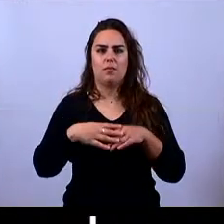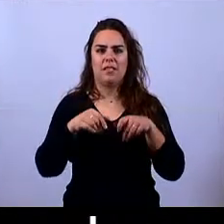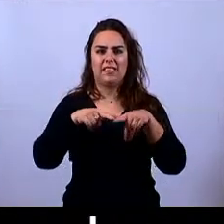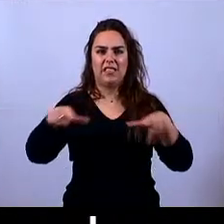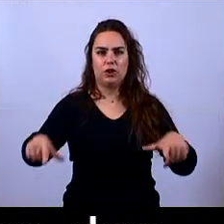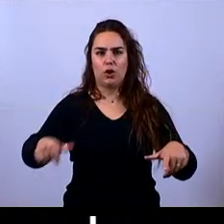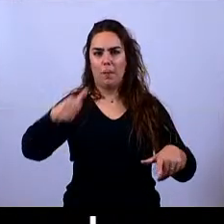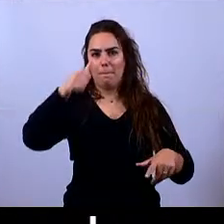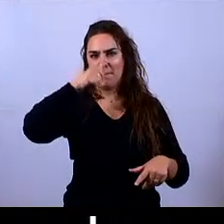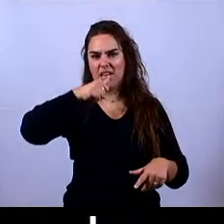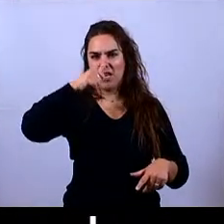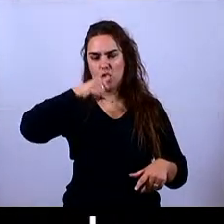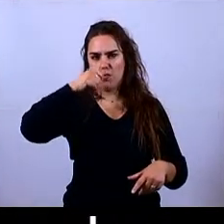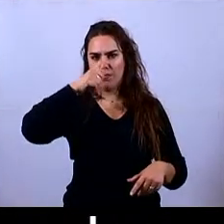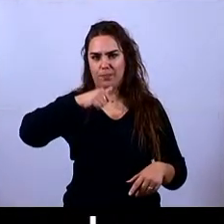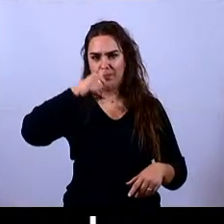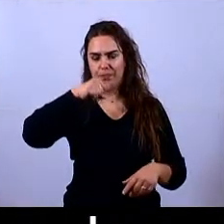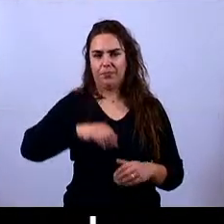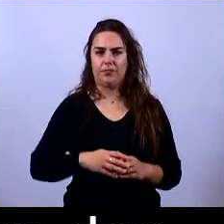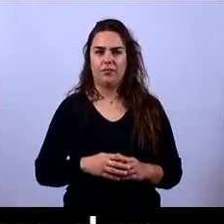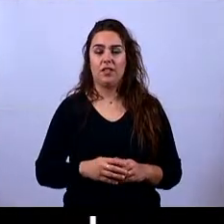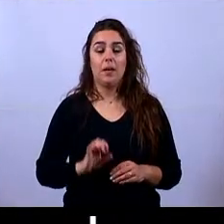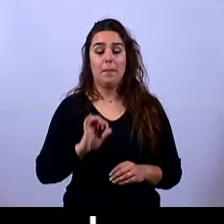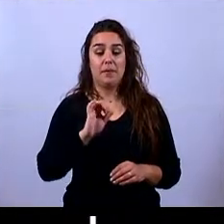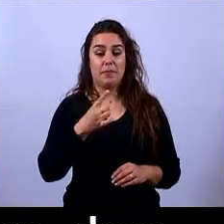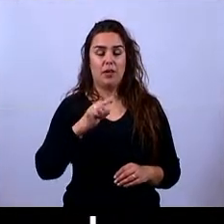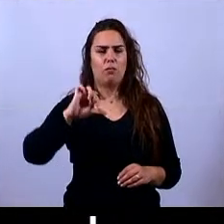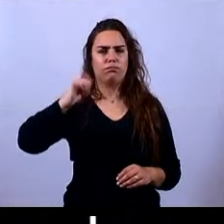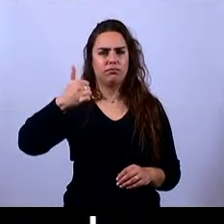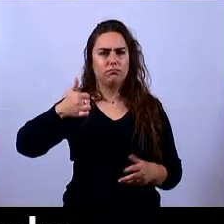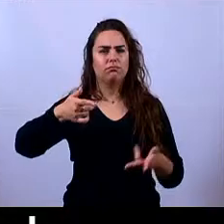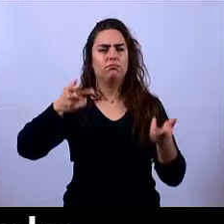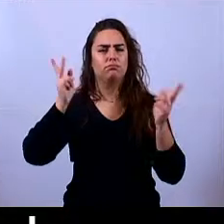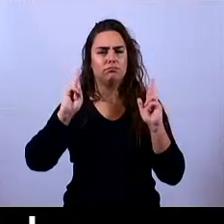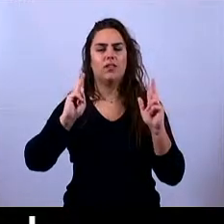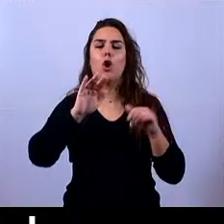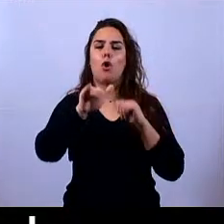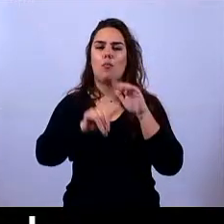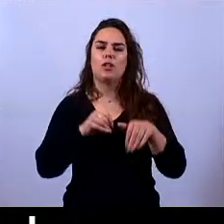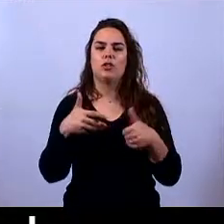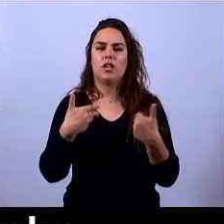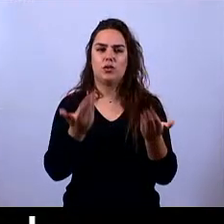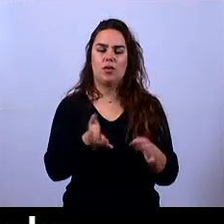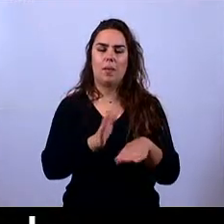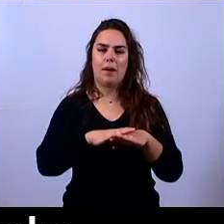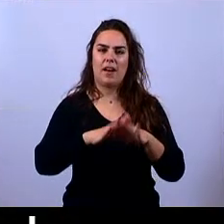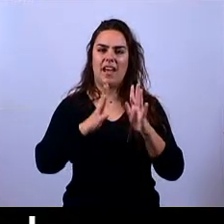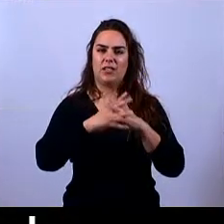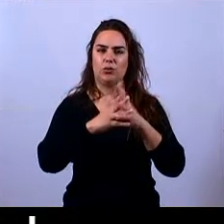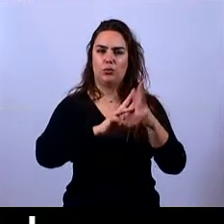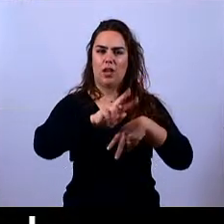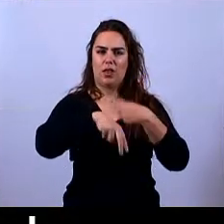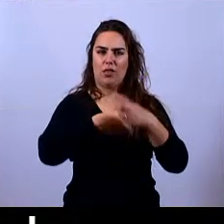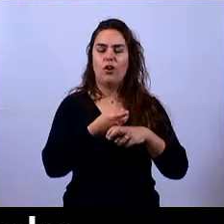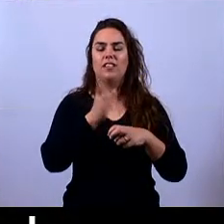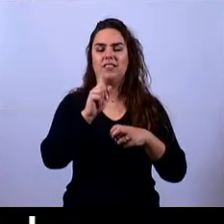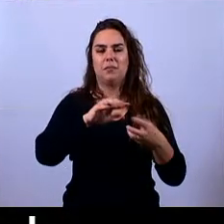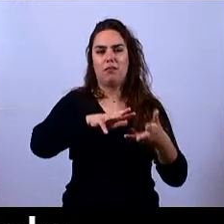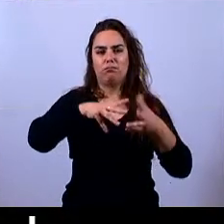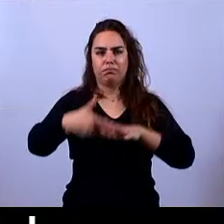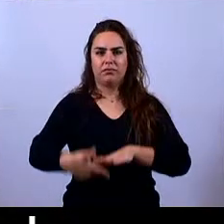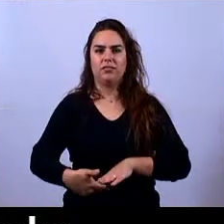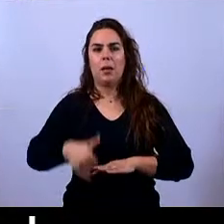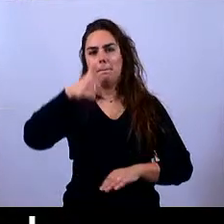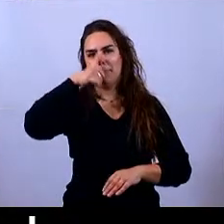vitivinícola. Por un lado, hemos dado luz verde a la convocatoria de ayudas para la reestructuración y la reconversión del